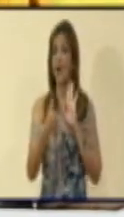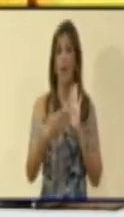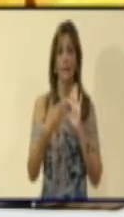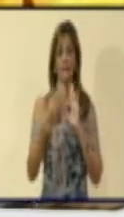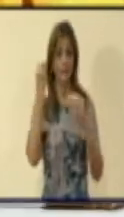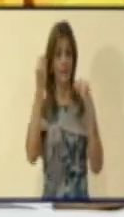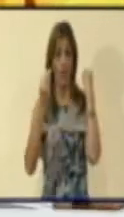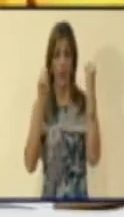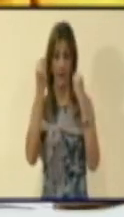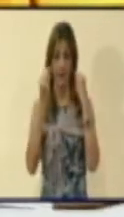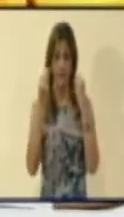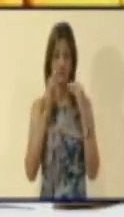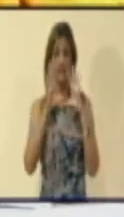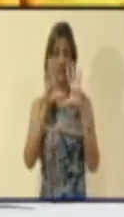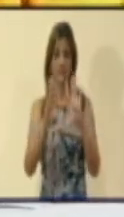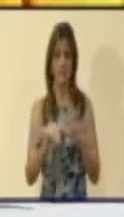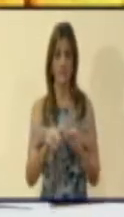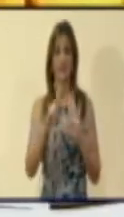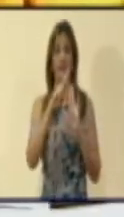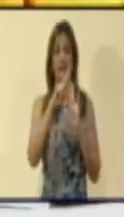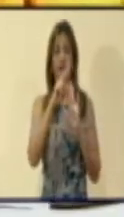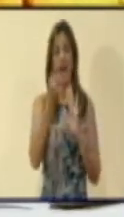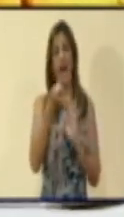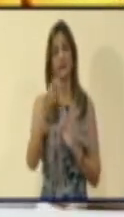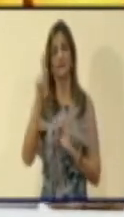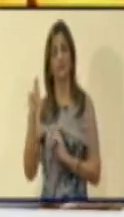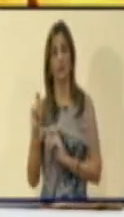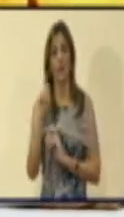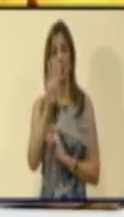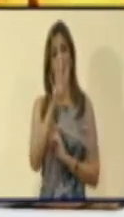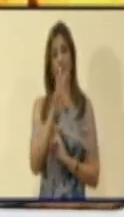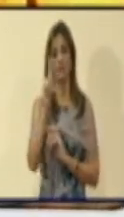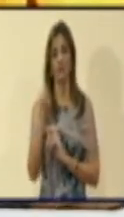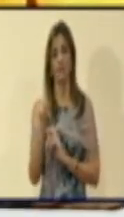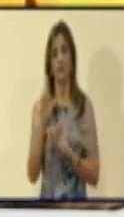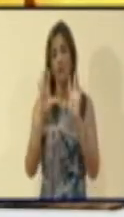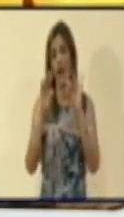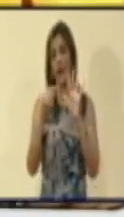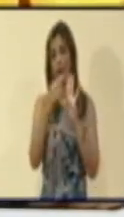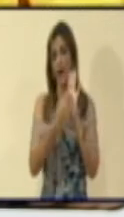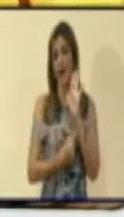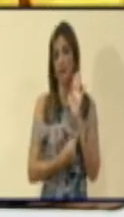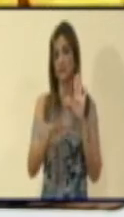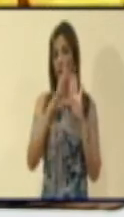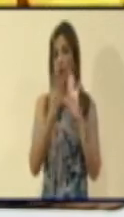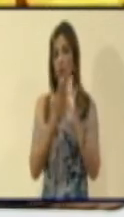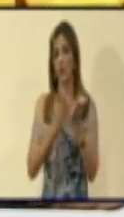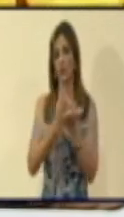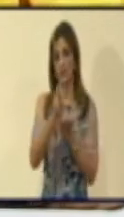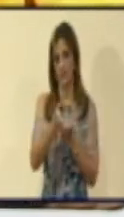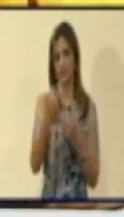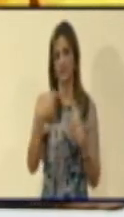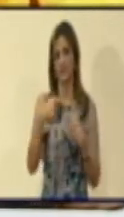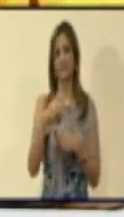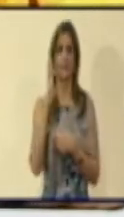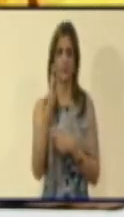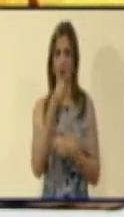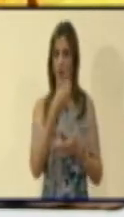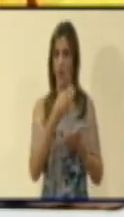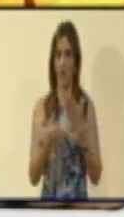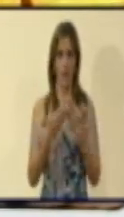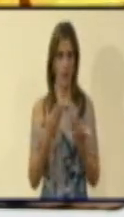de que el artículo 41 de la Constitución de la República de Cuba establece el pleno goce y ejercicio de los derechos y la obligatoriedad de respetarlos en cualquier